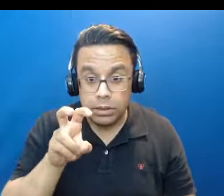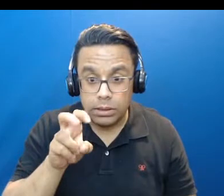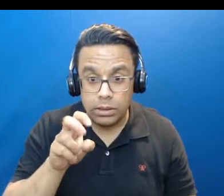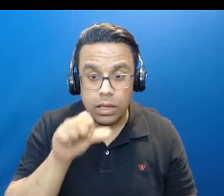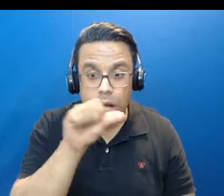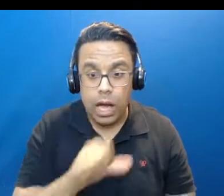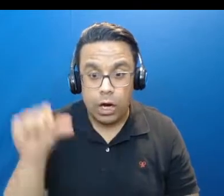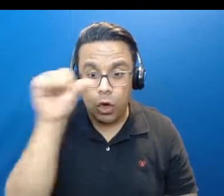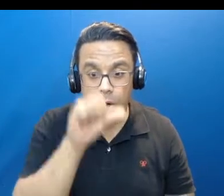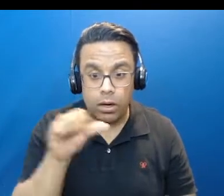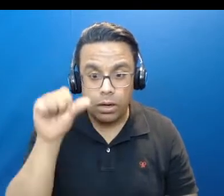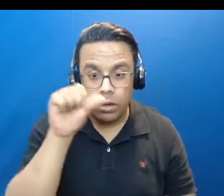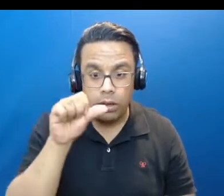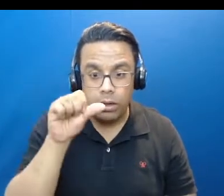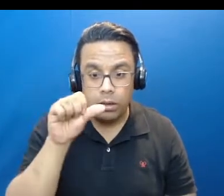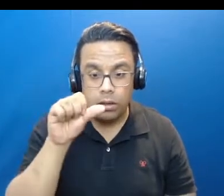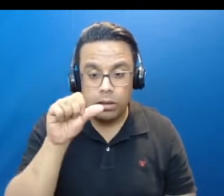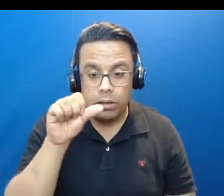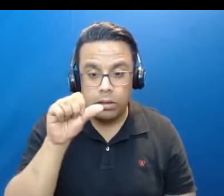arroba